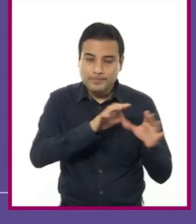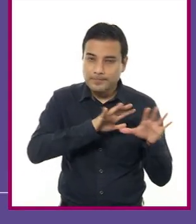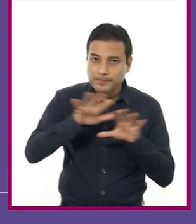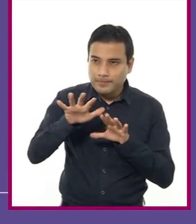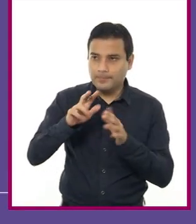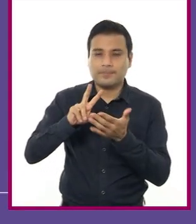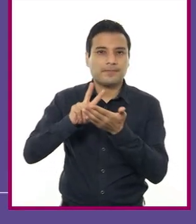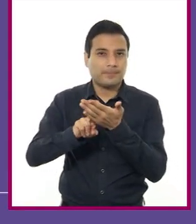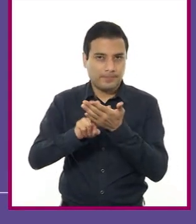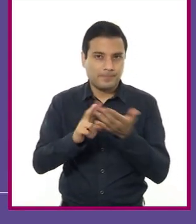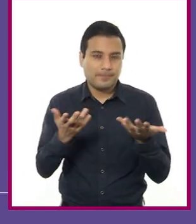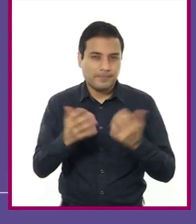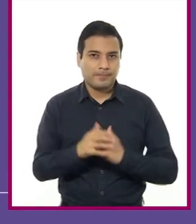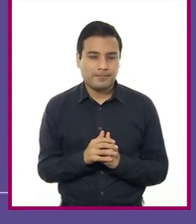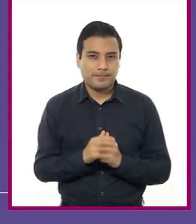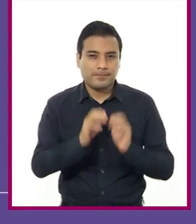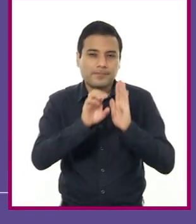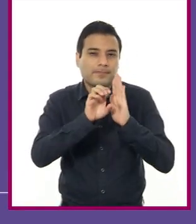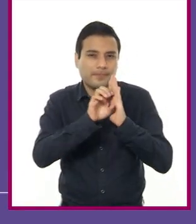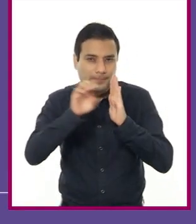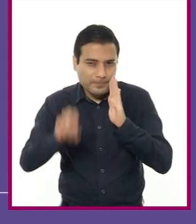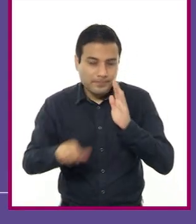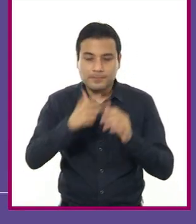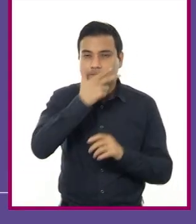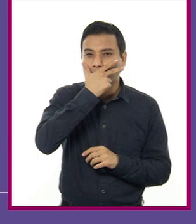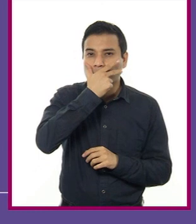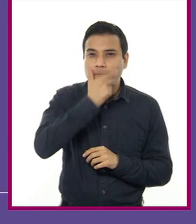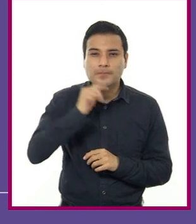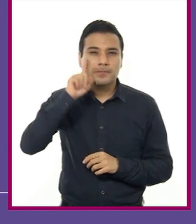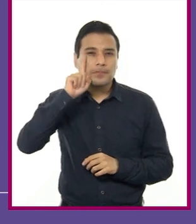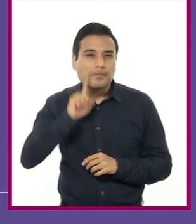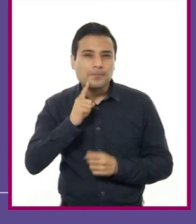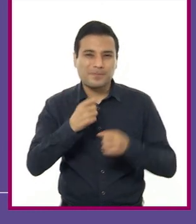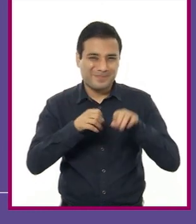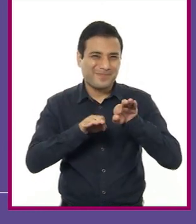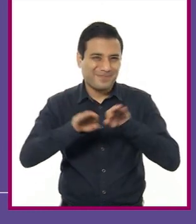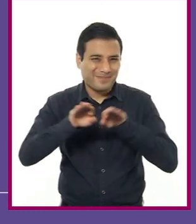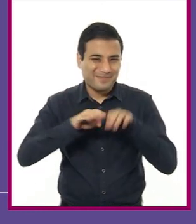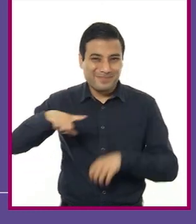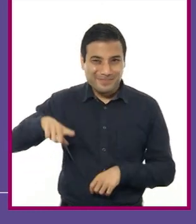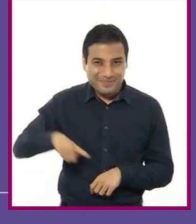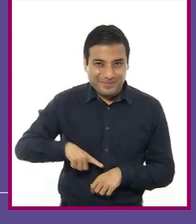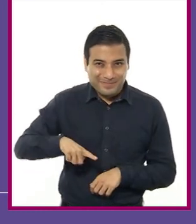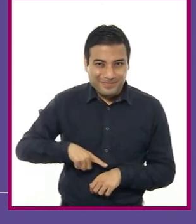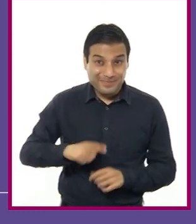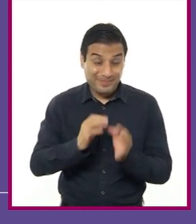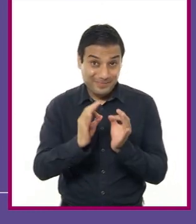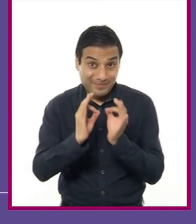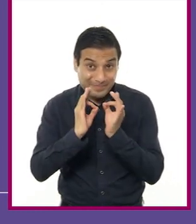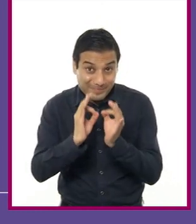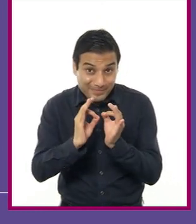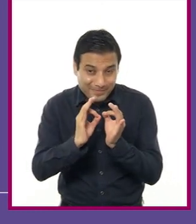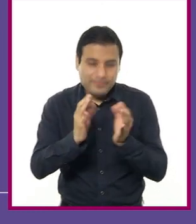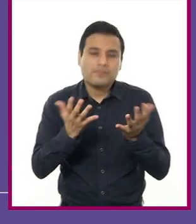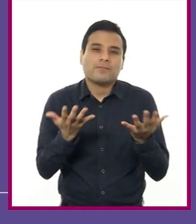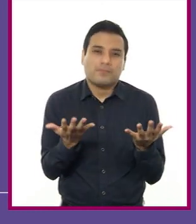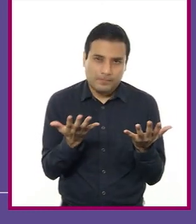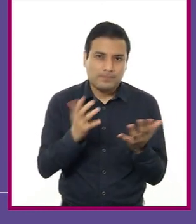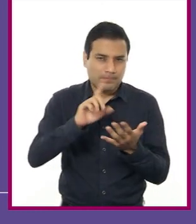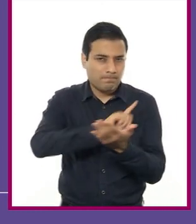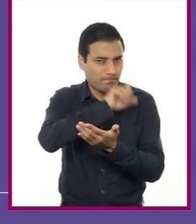se reconoce cuando la servidora o el servidor público generan confianza al actuar en apego